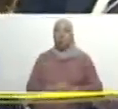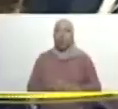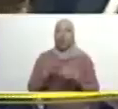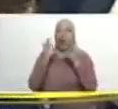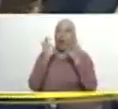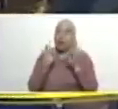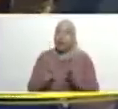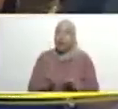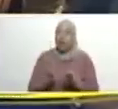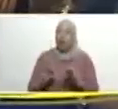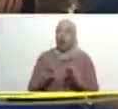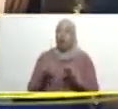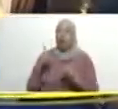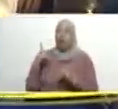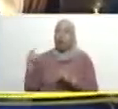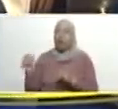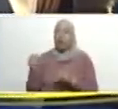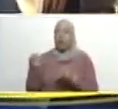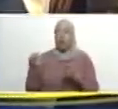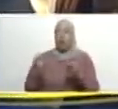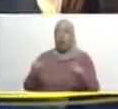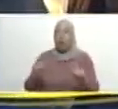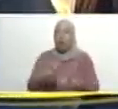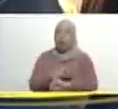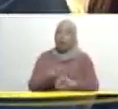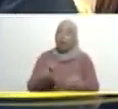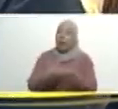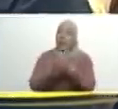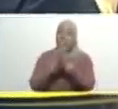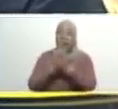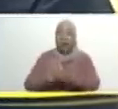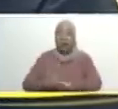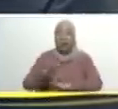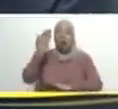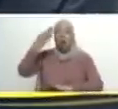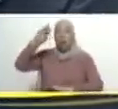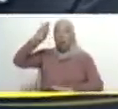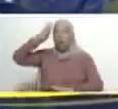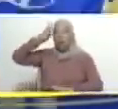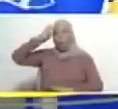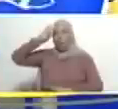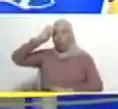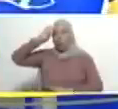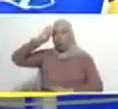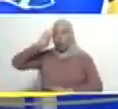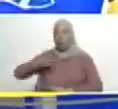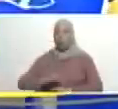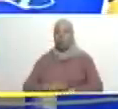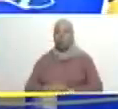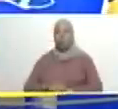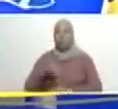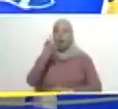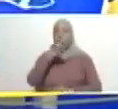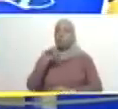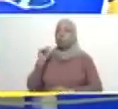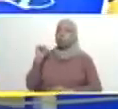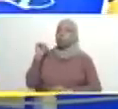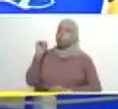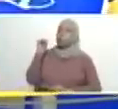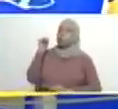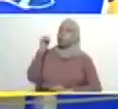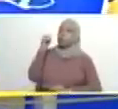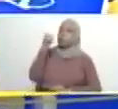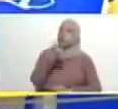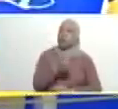exigir que se retiren las sanciones, que el bloqueo contra Cuba se levante, que tiene décadas, y que esas